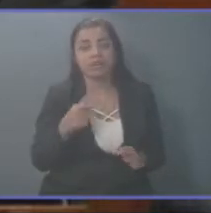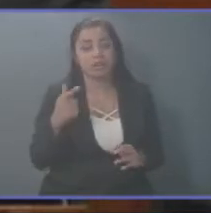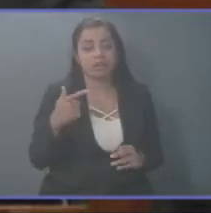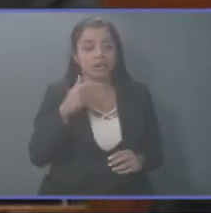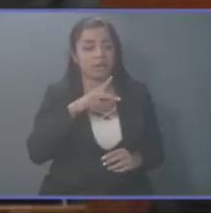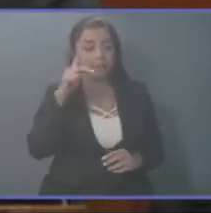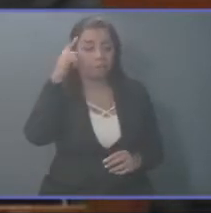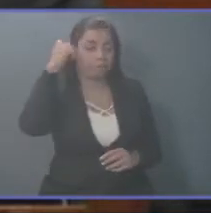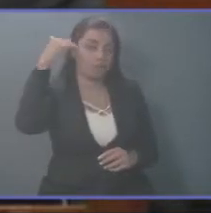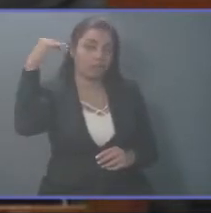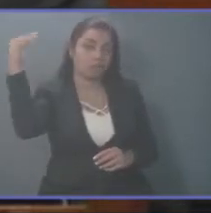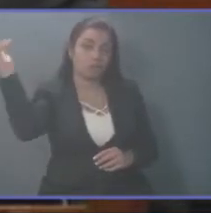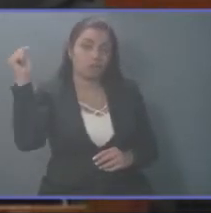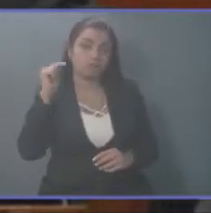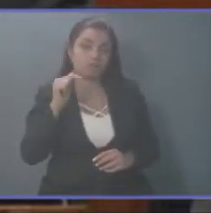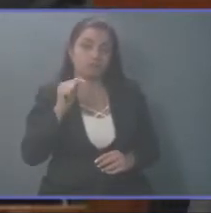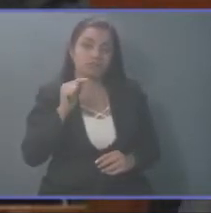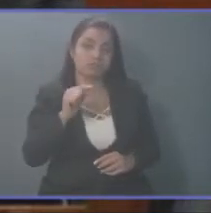criterios políticos,